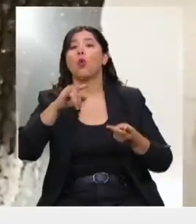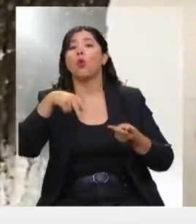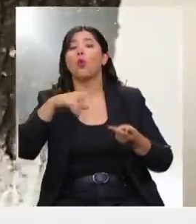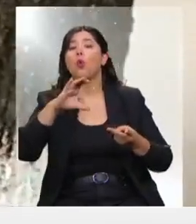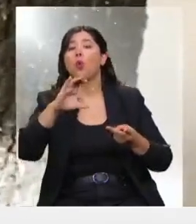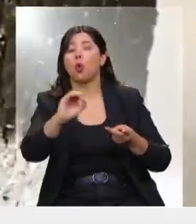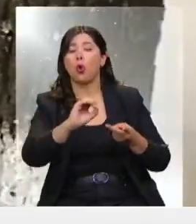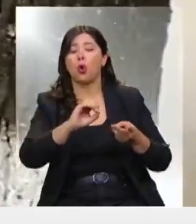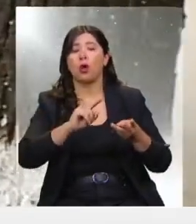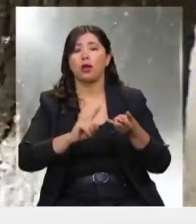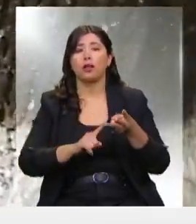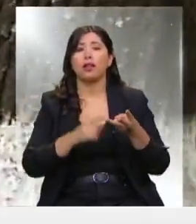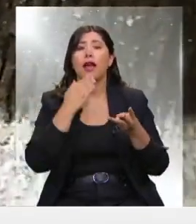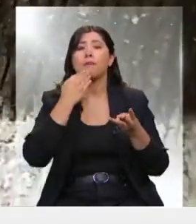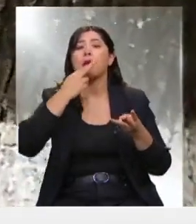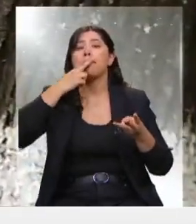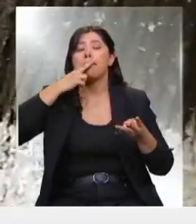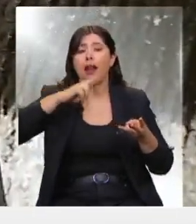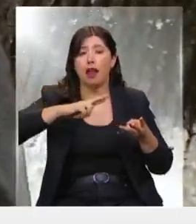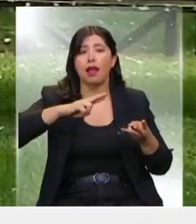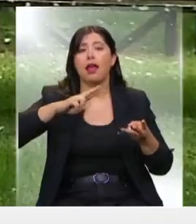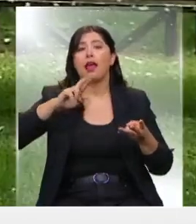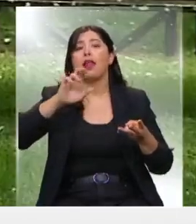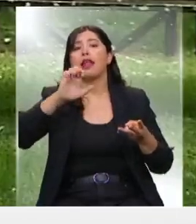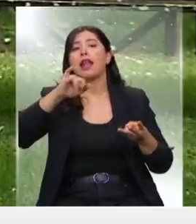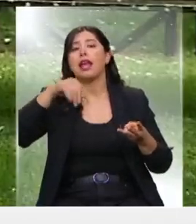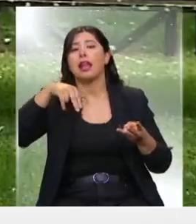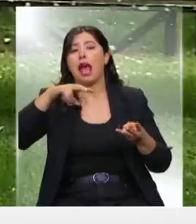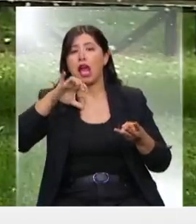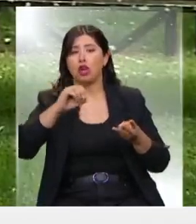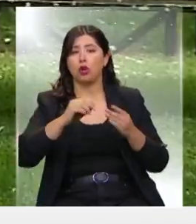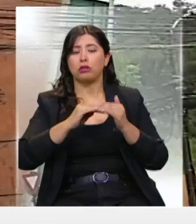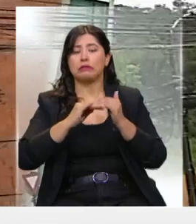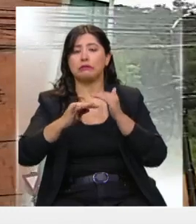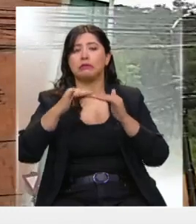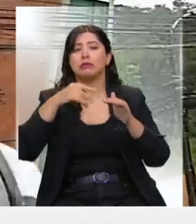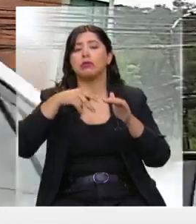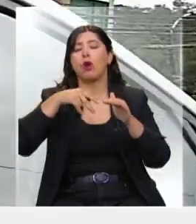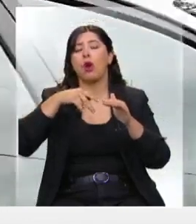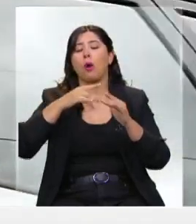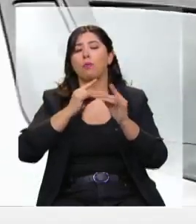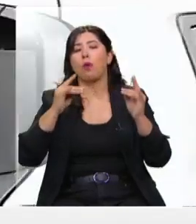que son acusados de agresiones y delitos sexuales. Todos en la Araucanía,